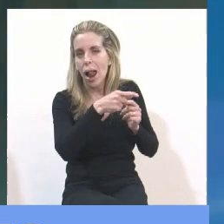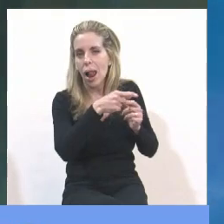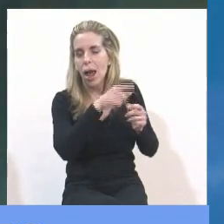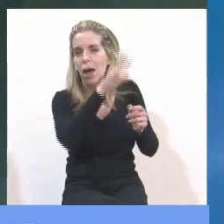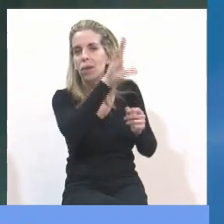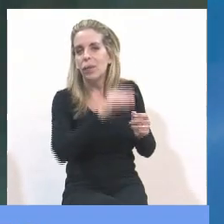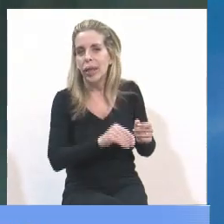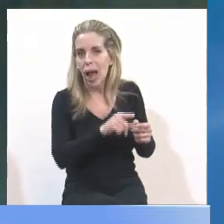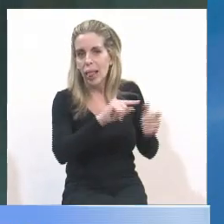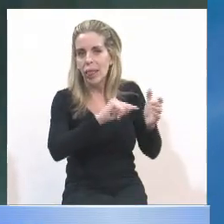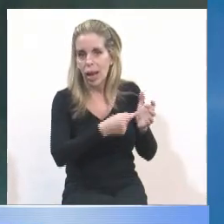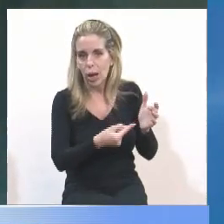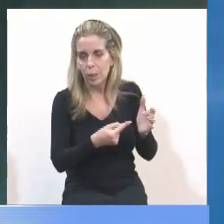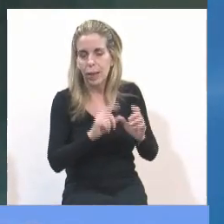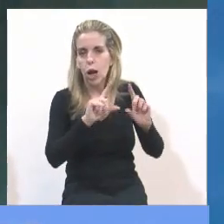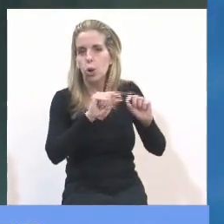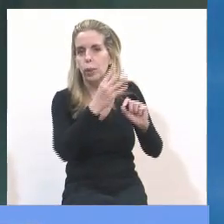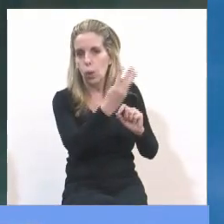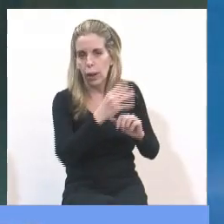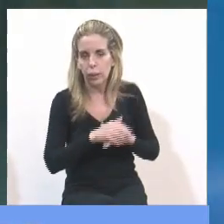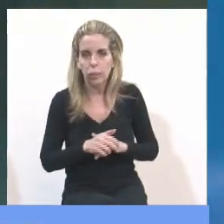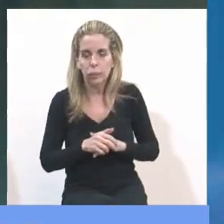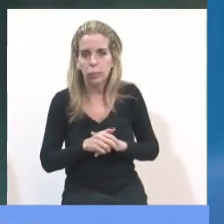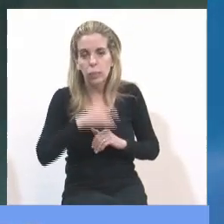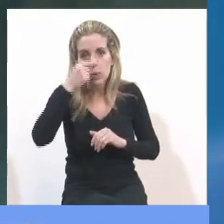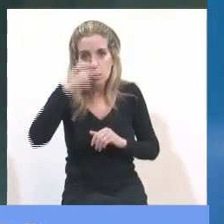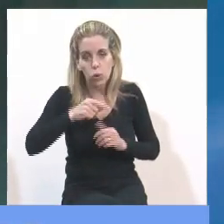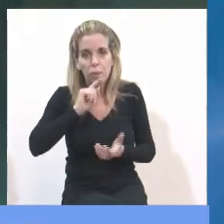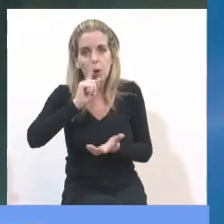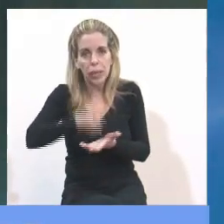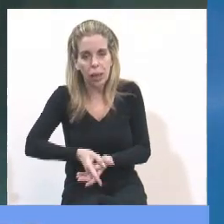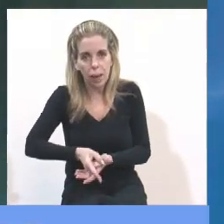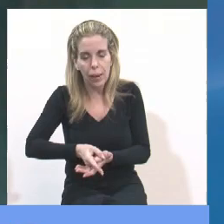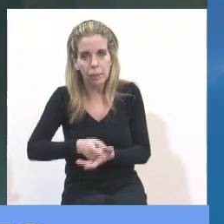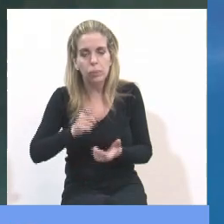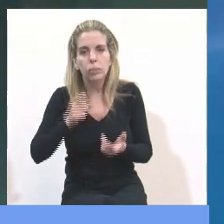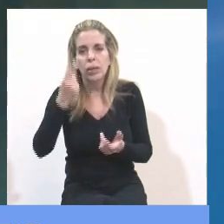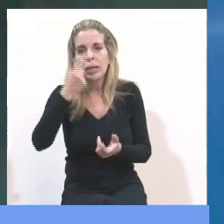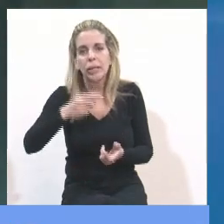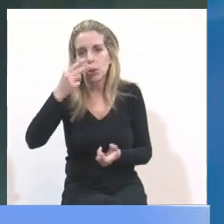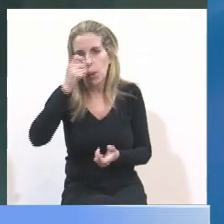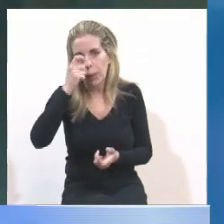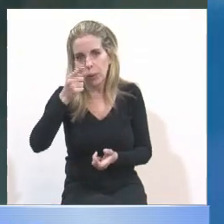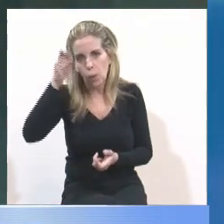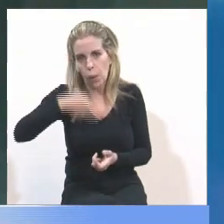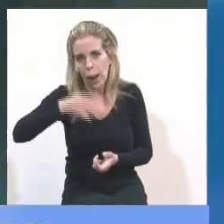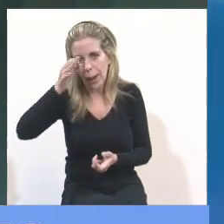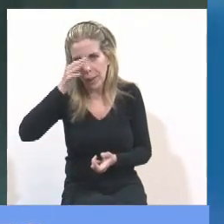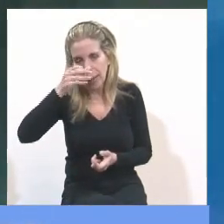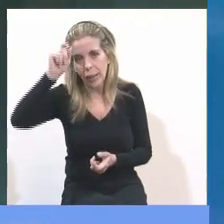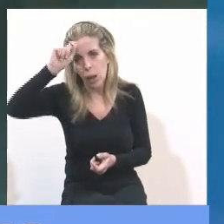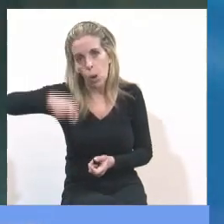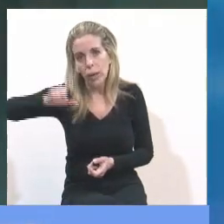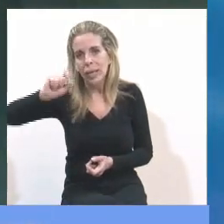4 de la Capital. Y finalmente, en el dictamen correspondiente al 121-20 del juez